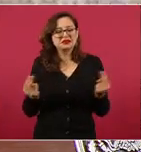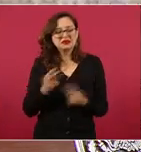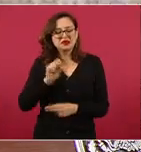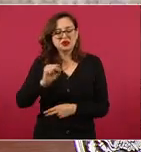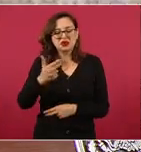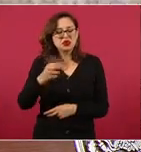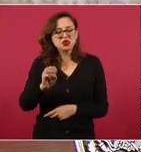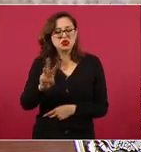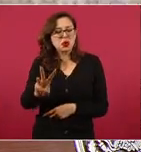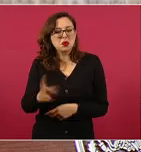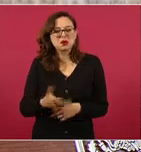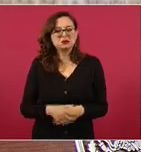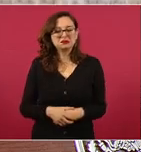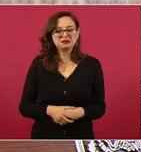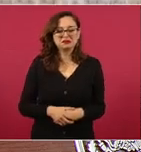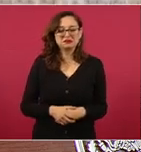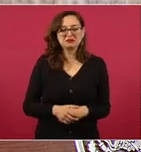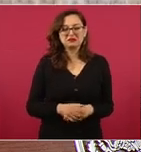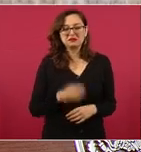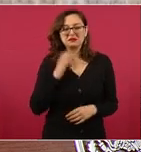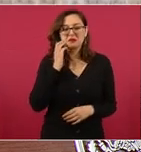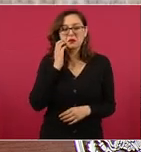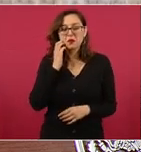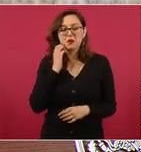sea, todo